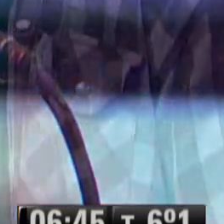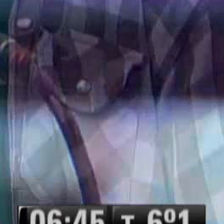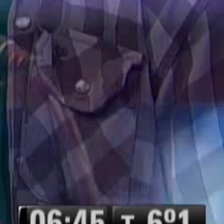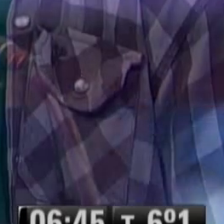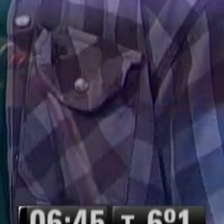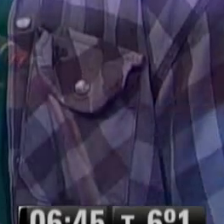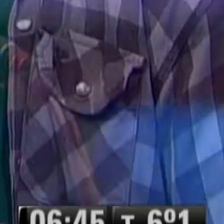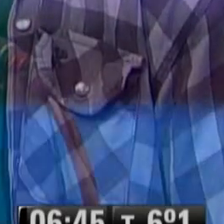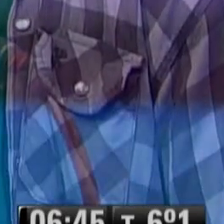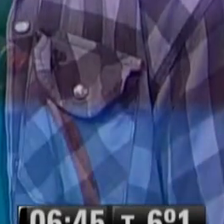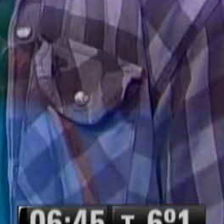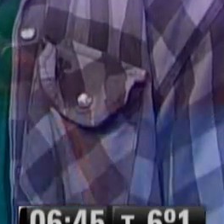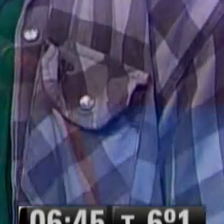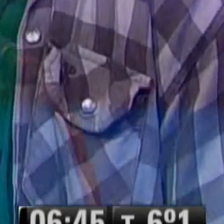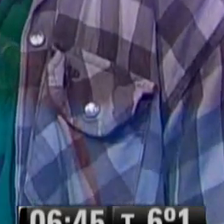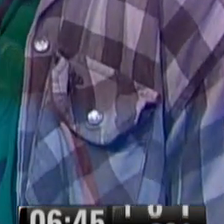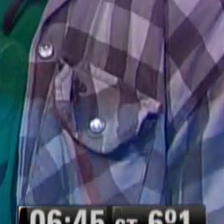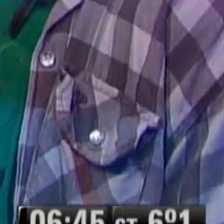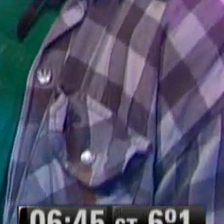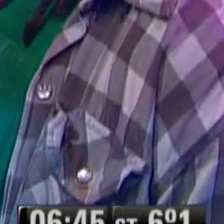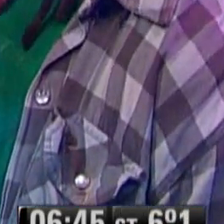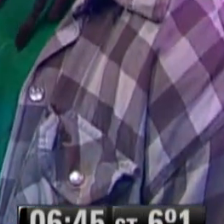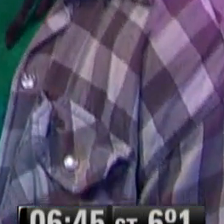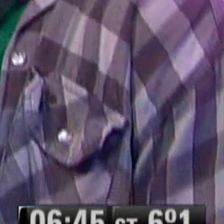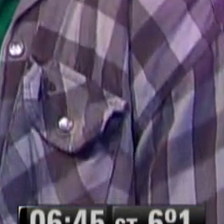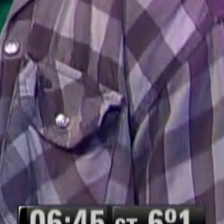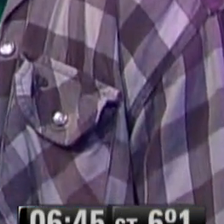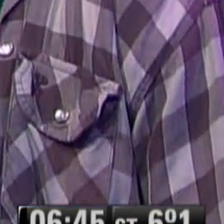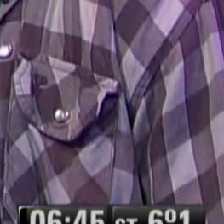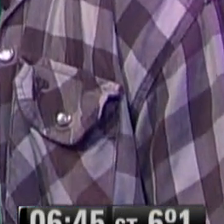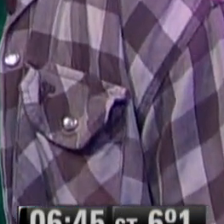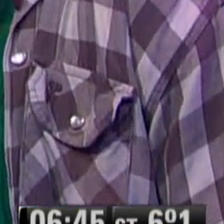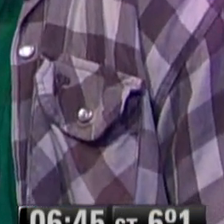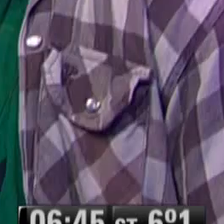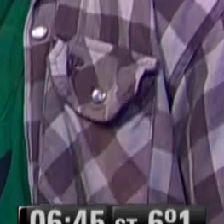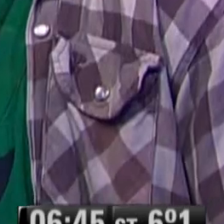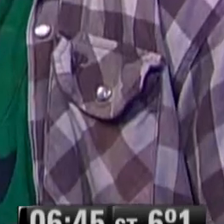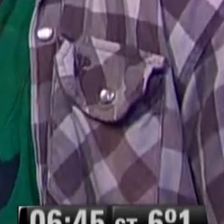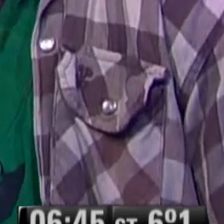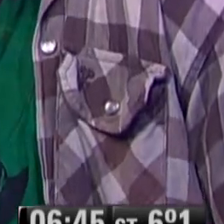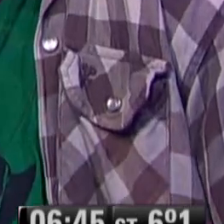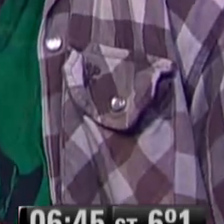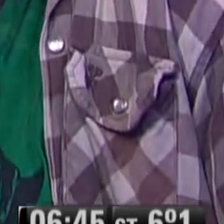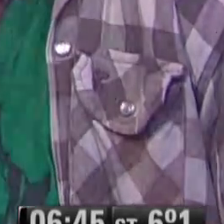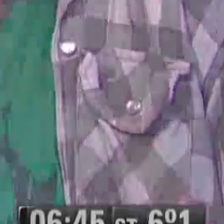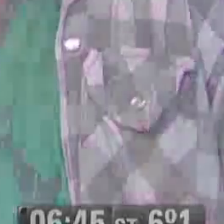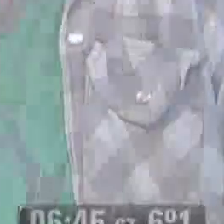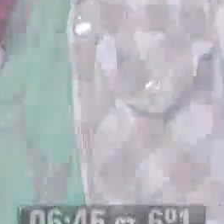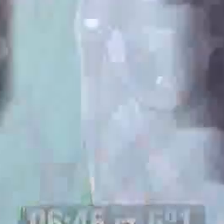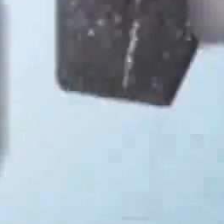calle pueden desaparecer. En la calle los amigos del barrio pueden